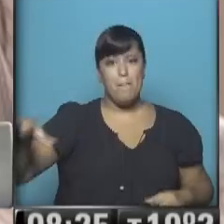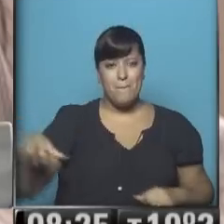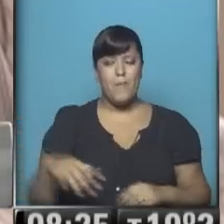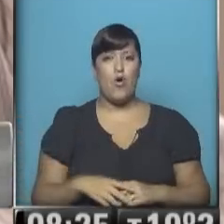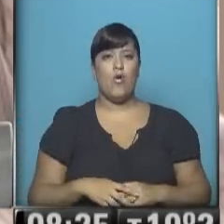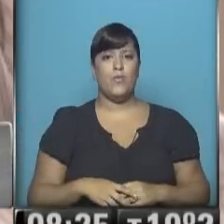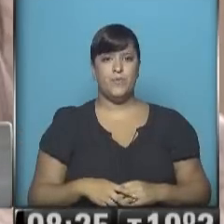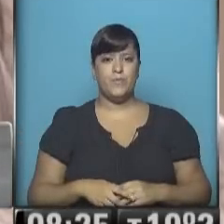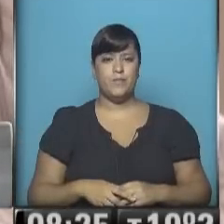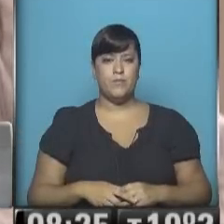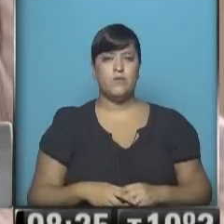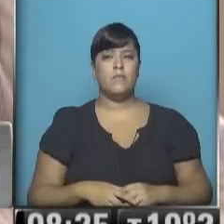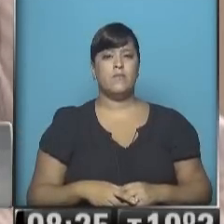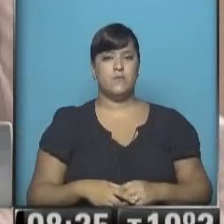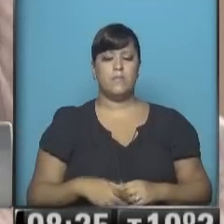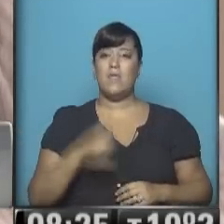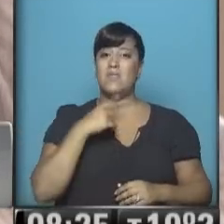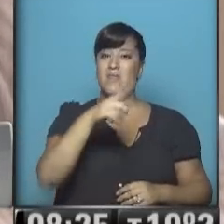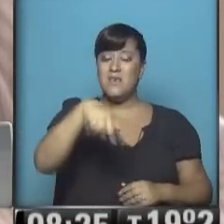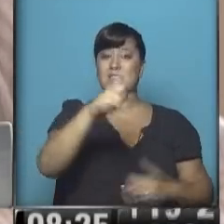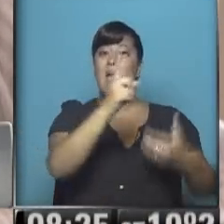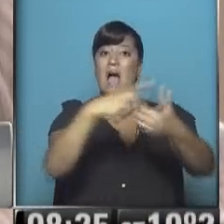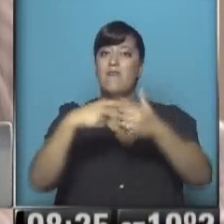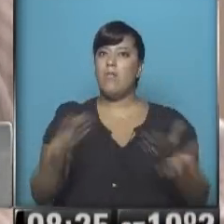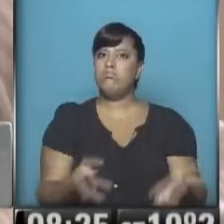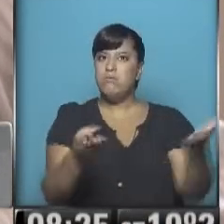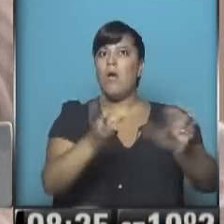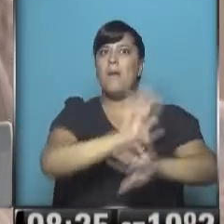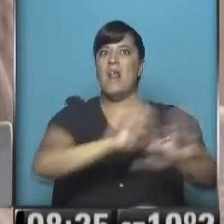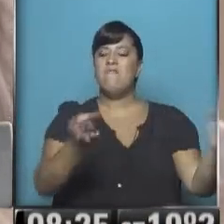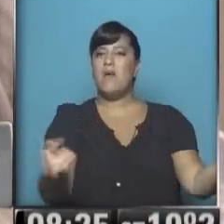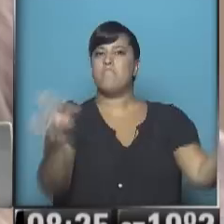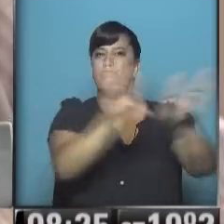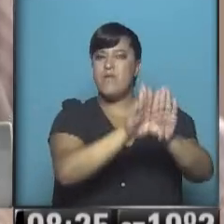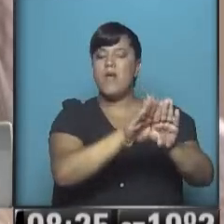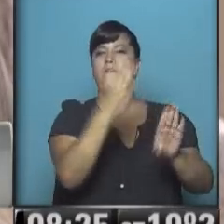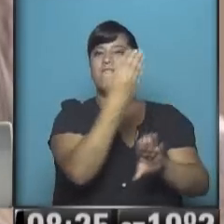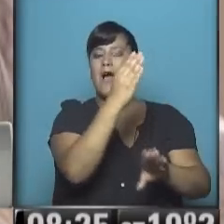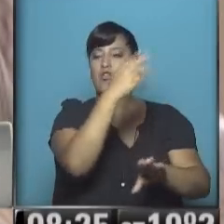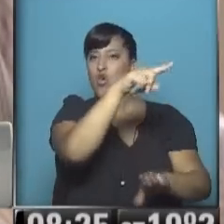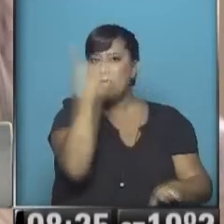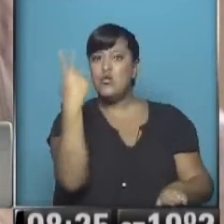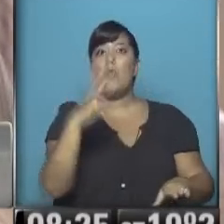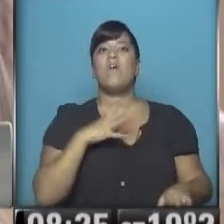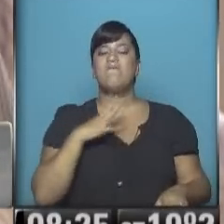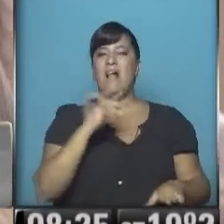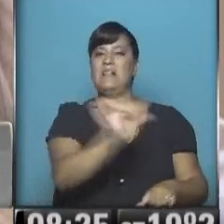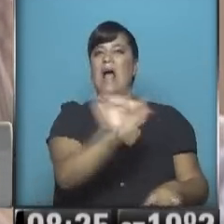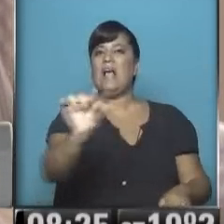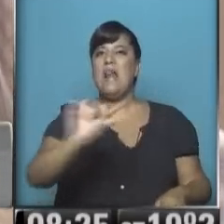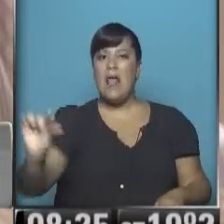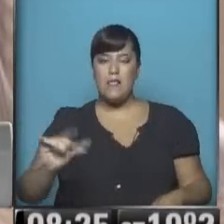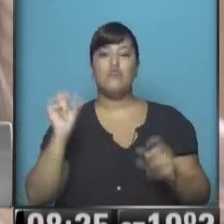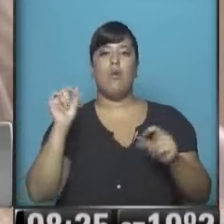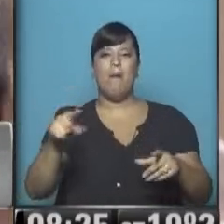de impulsar a sus afiliados a que cierren las cuentas en el banco nación por la falta de créditos para eh la